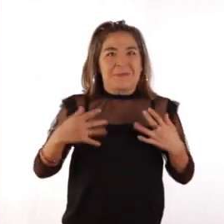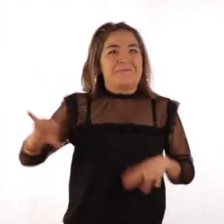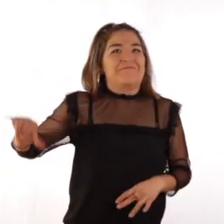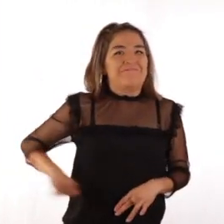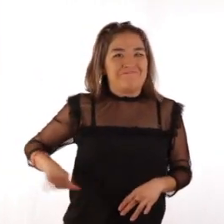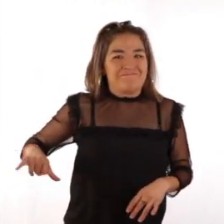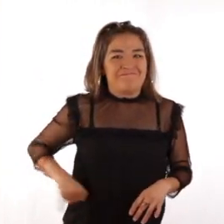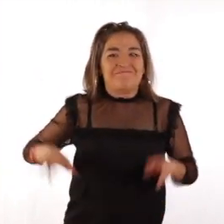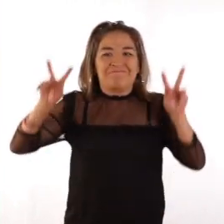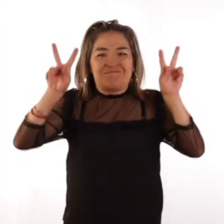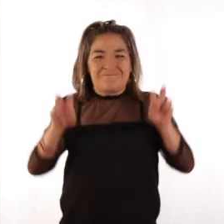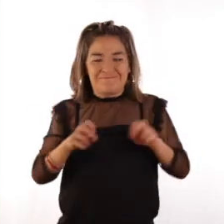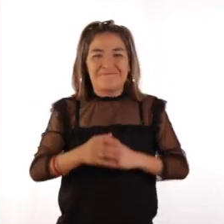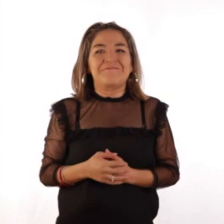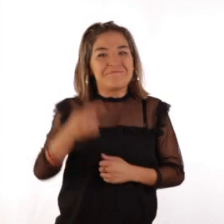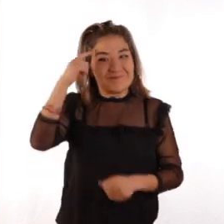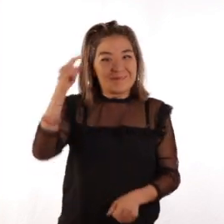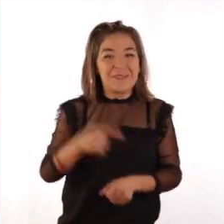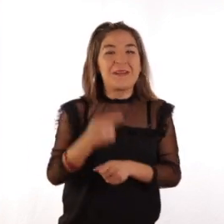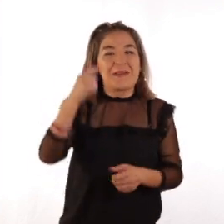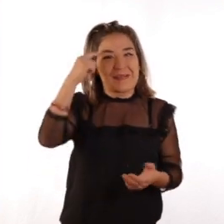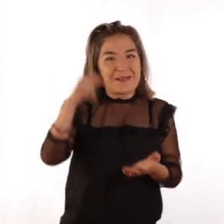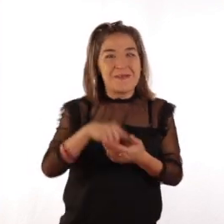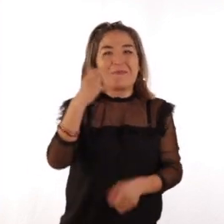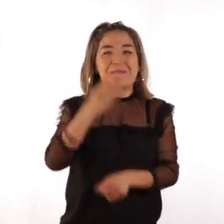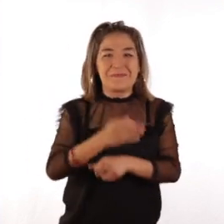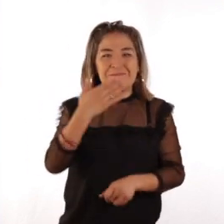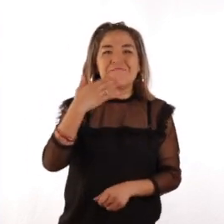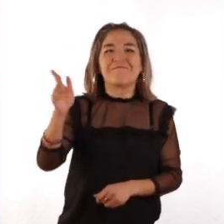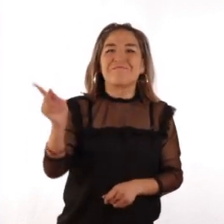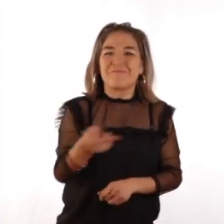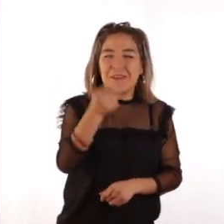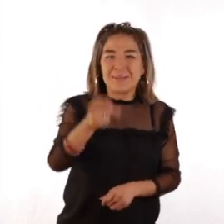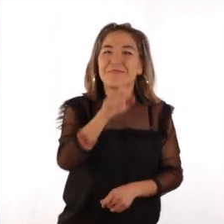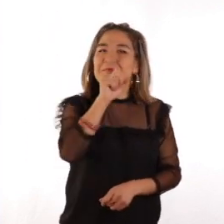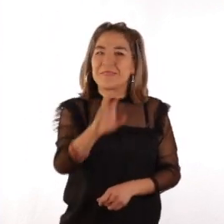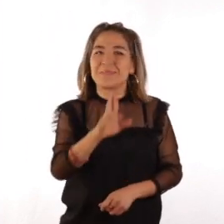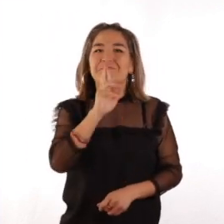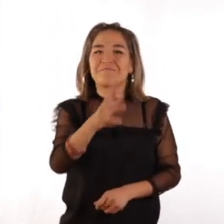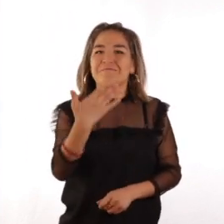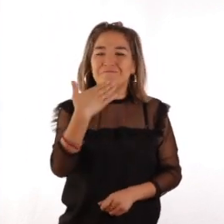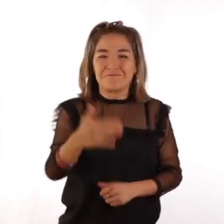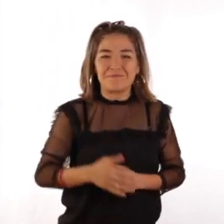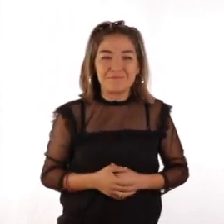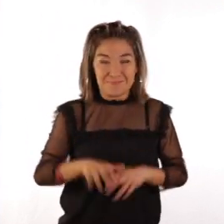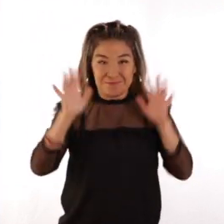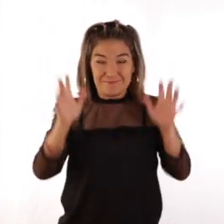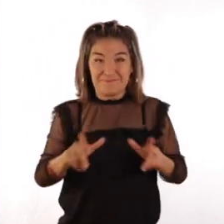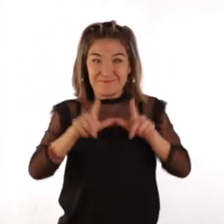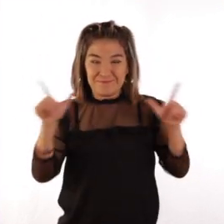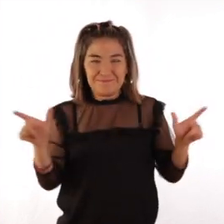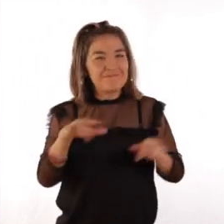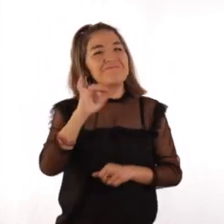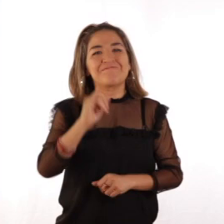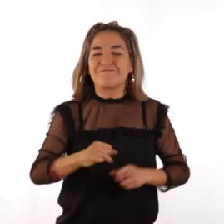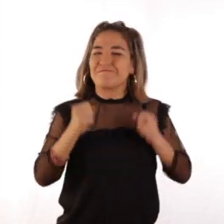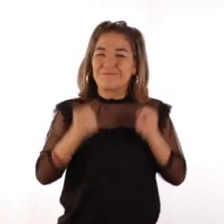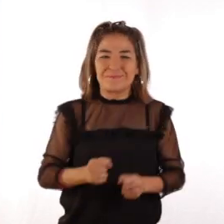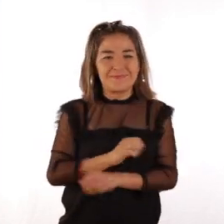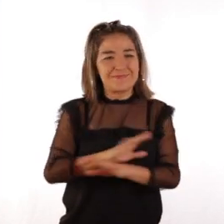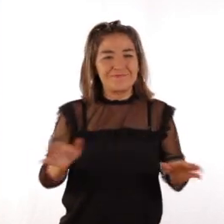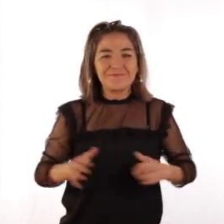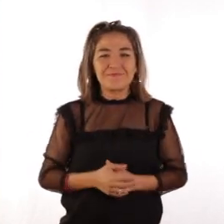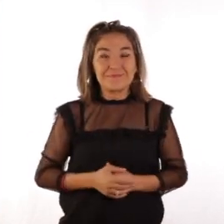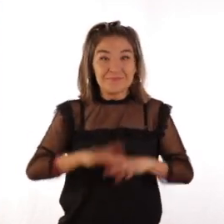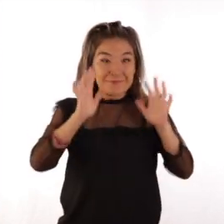Uy, muy buen tema. Yo creo que vamos a tener muy buenas preguntas y mejores respuestas. Vidmara, ¿estás lista? Estoy listísima.